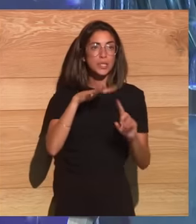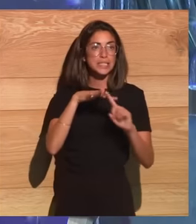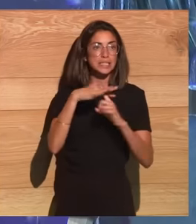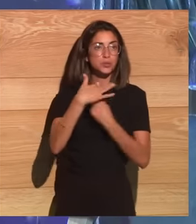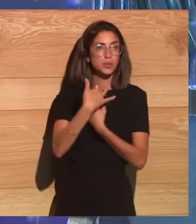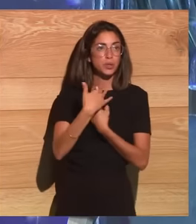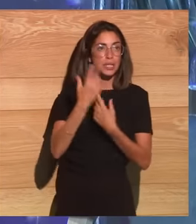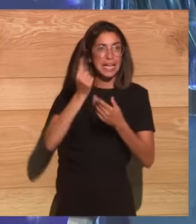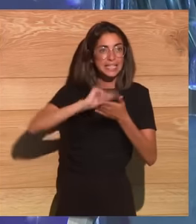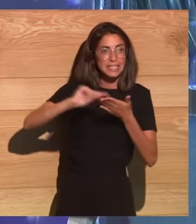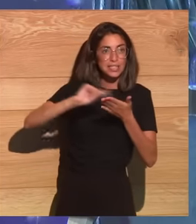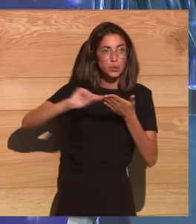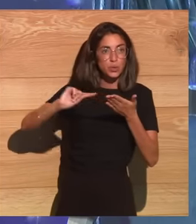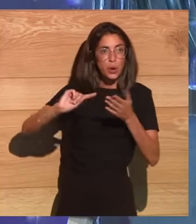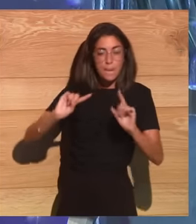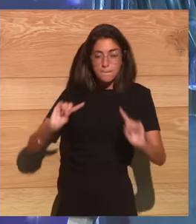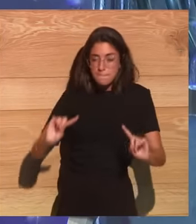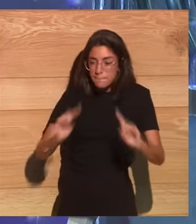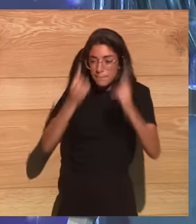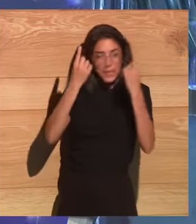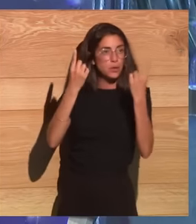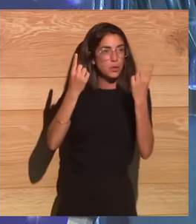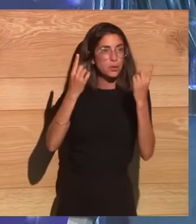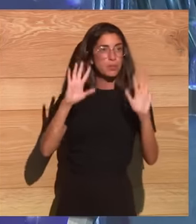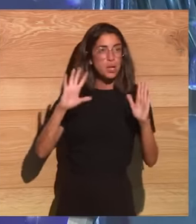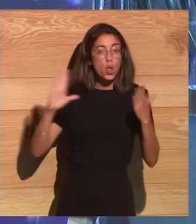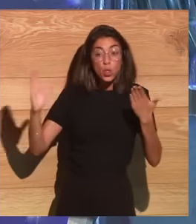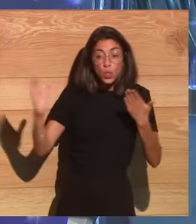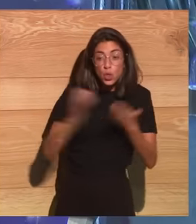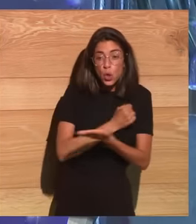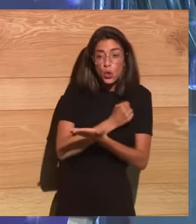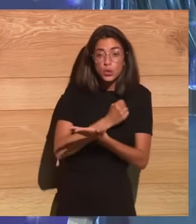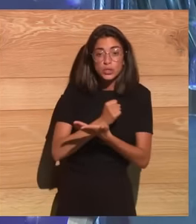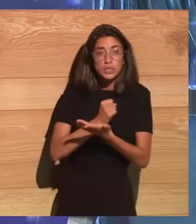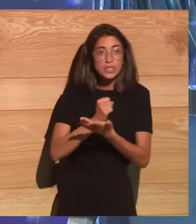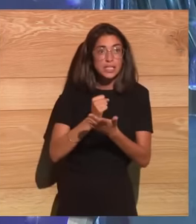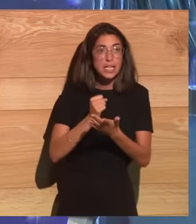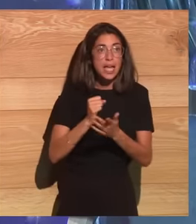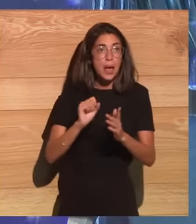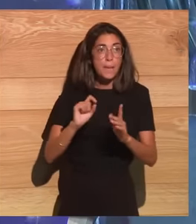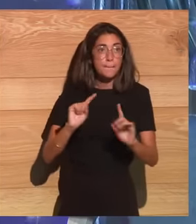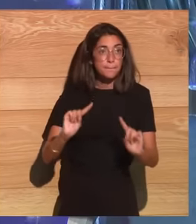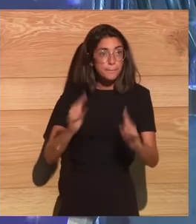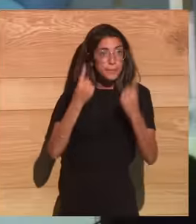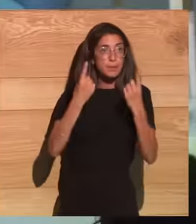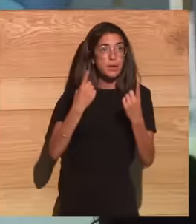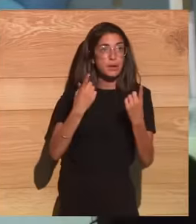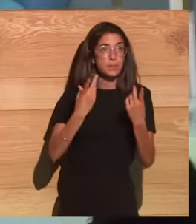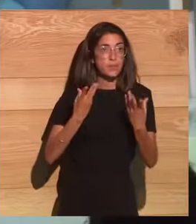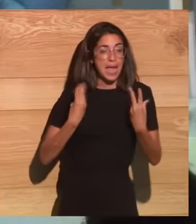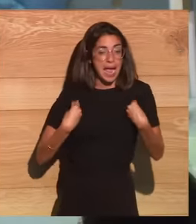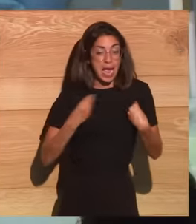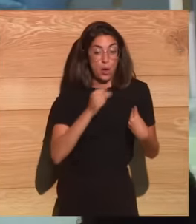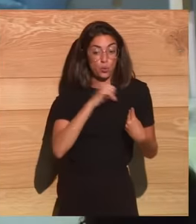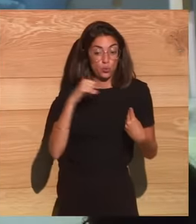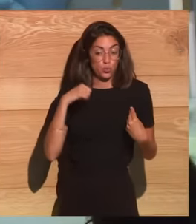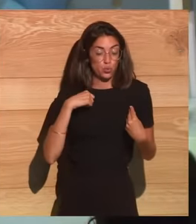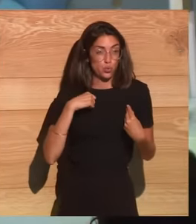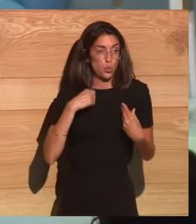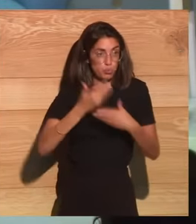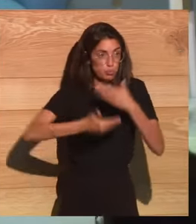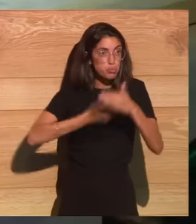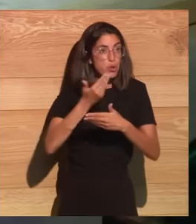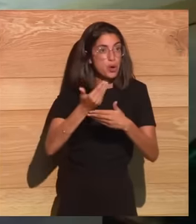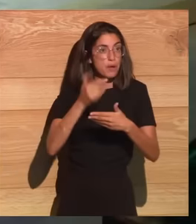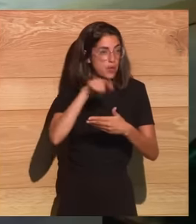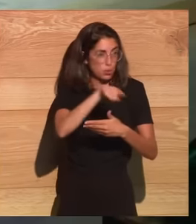número uno en España y has decidido que de todos nosotros el primero que necesitaba una autobiografía eras tú. Sí. A mí